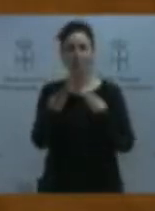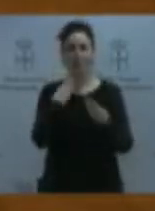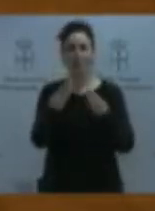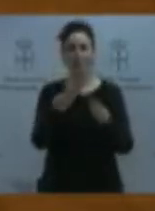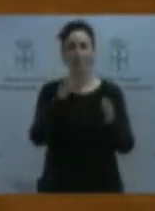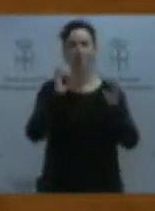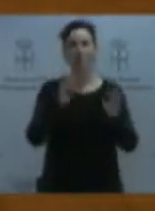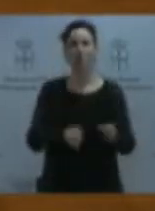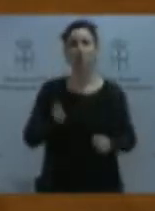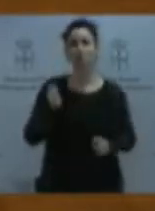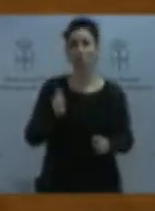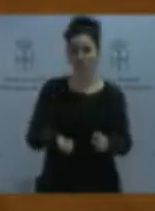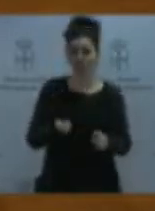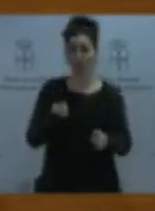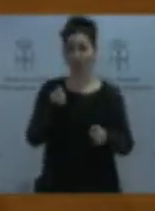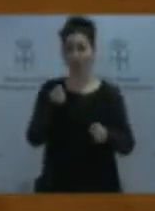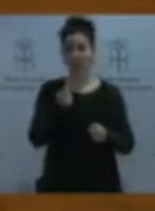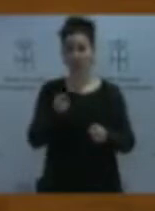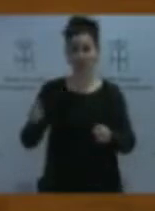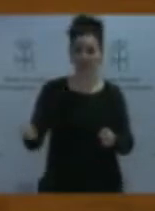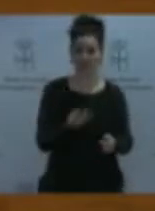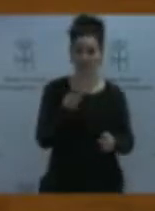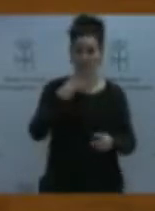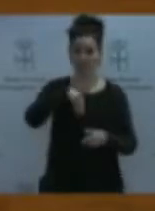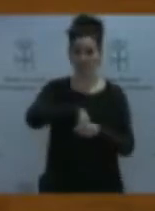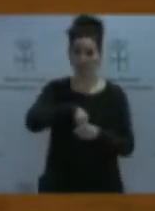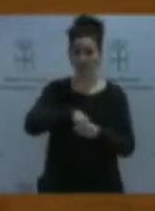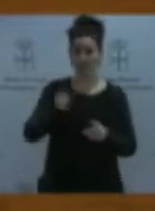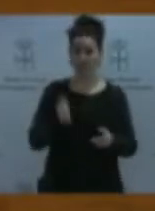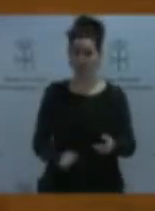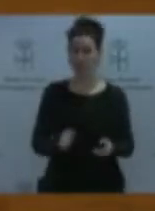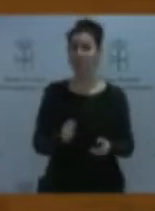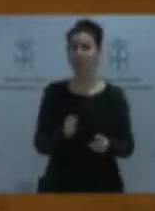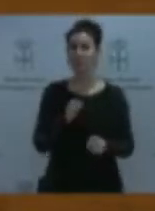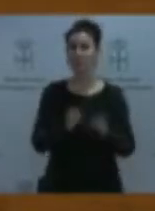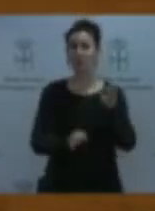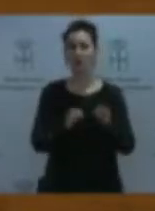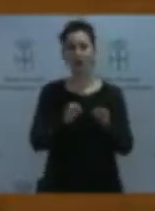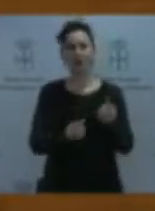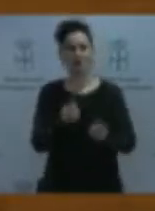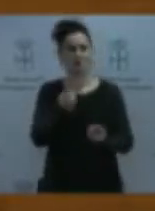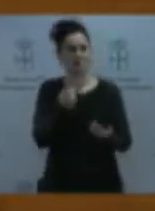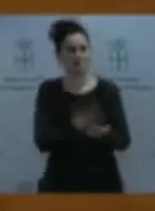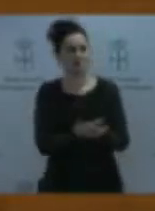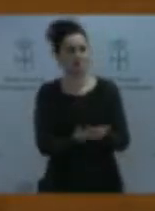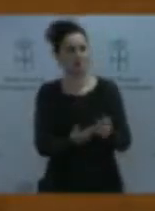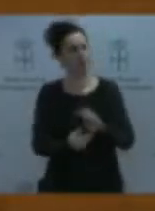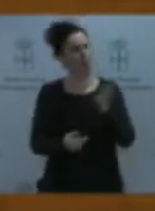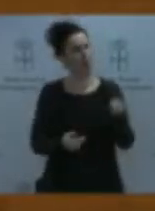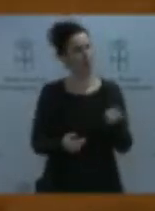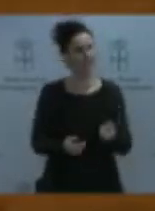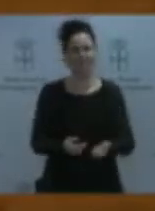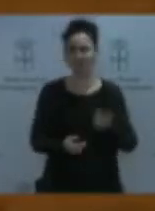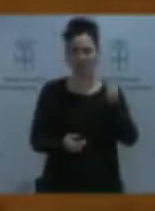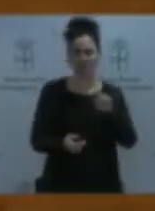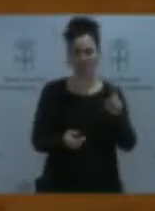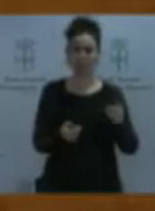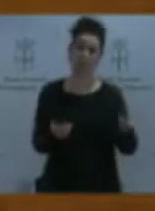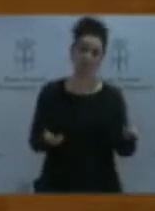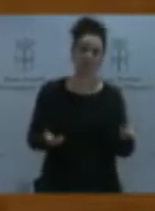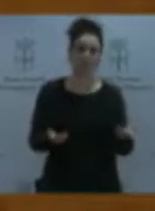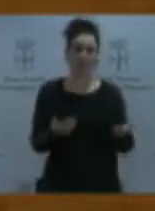todas las deficiencias. Decía que algunas son evidentes y que otras quizás no lo son tanto del actual sistema, para poner remedio facilitando la labor de